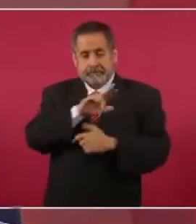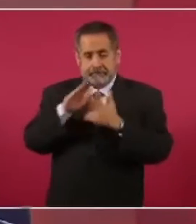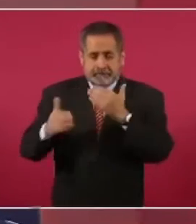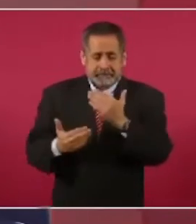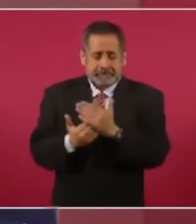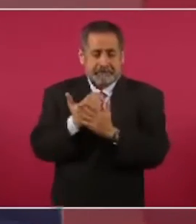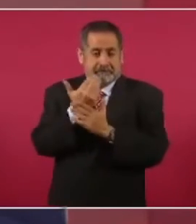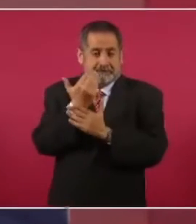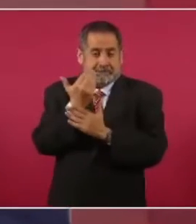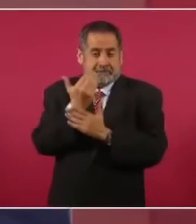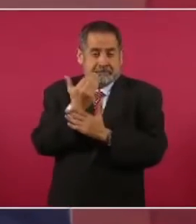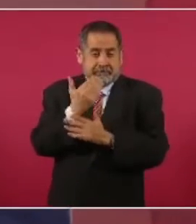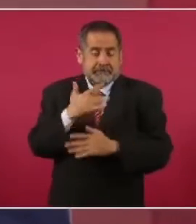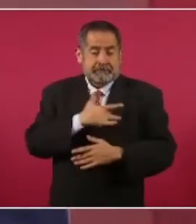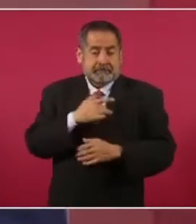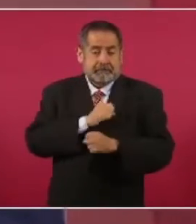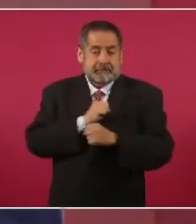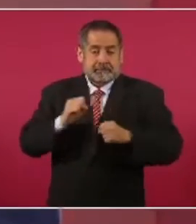infarto.